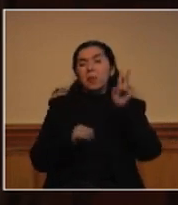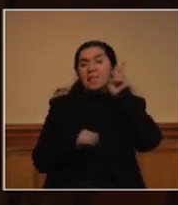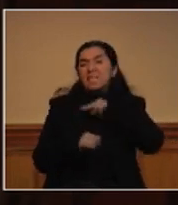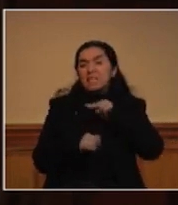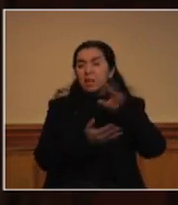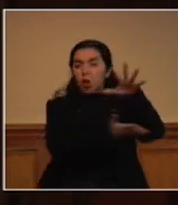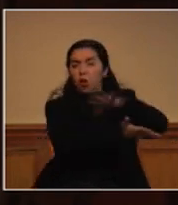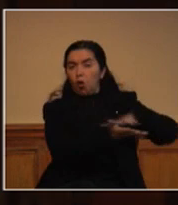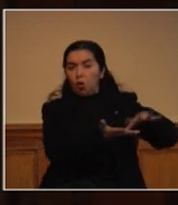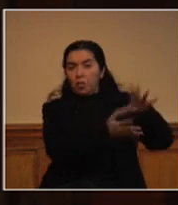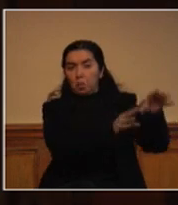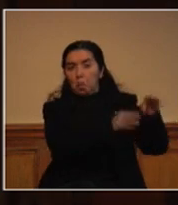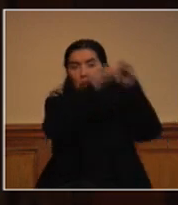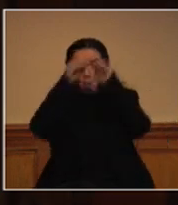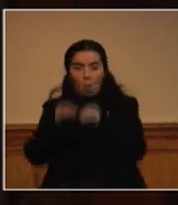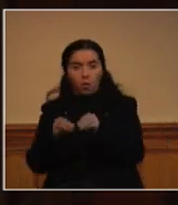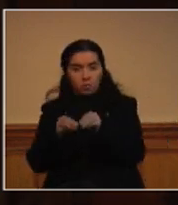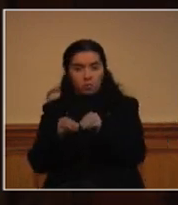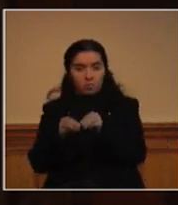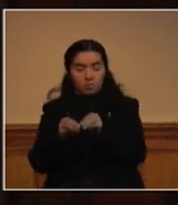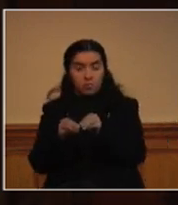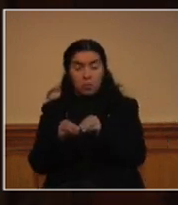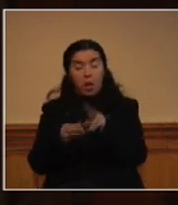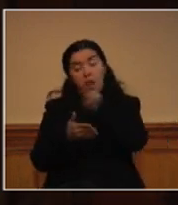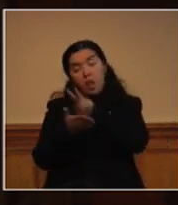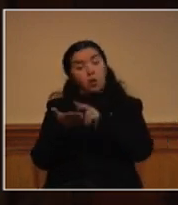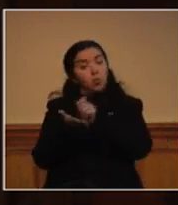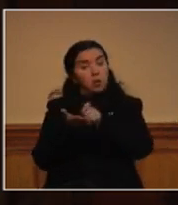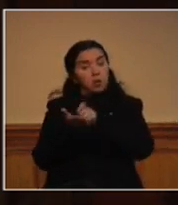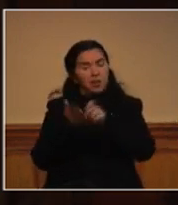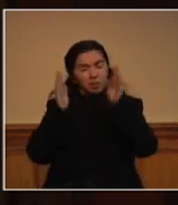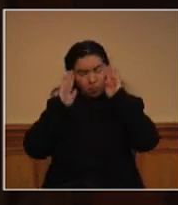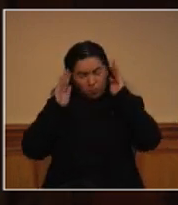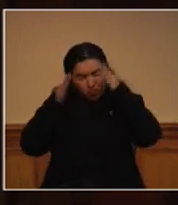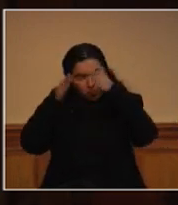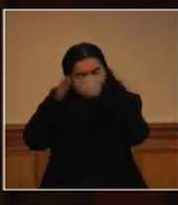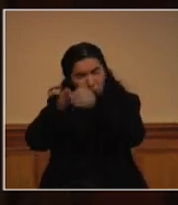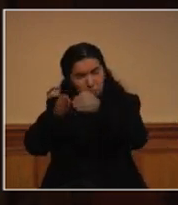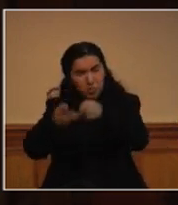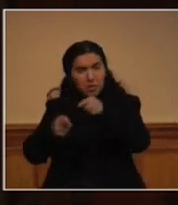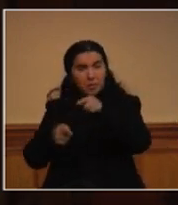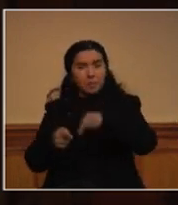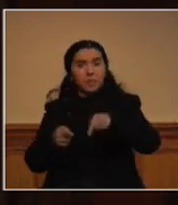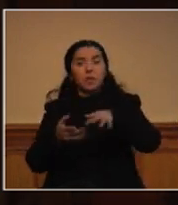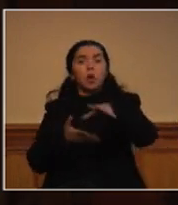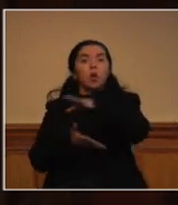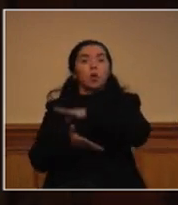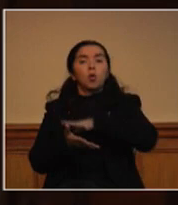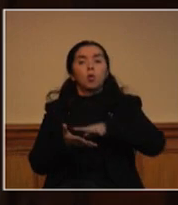descontextualizada. La lectoescritura se hacía centrando fundamentalmente en el contexto de lo escrito. Al